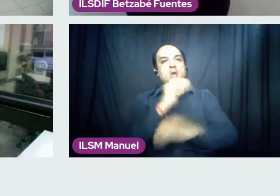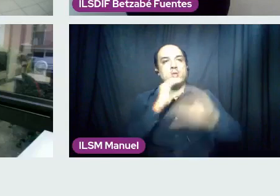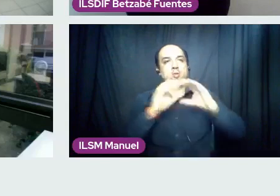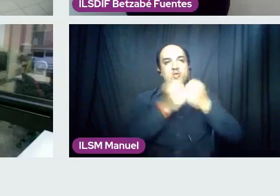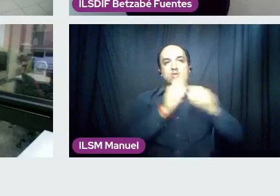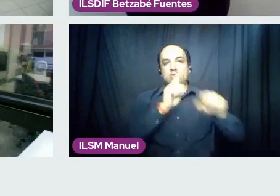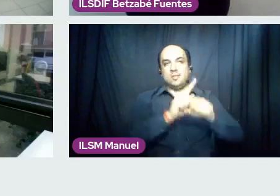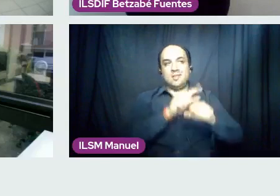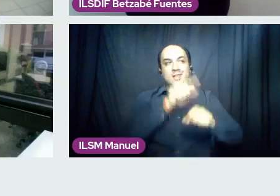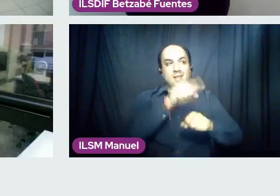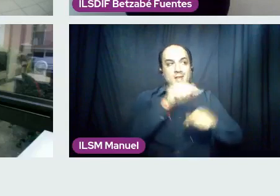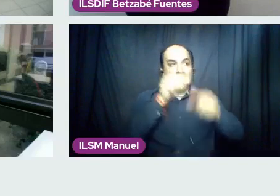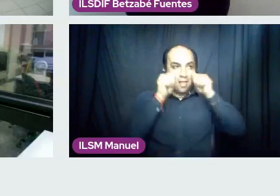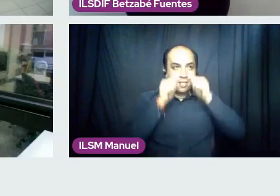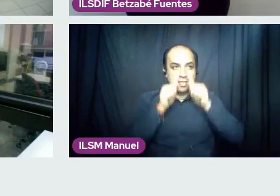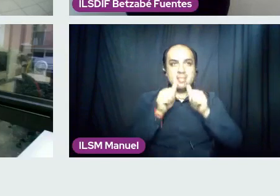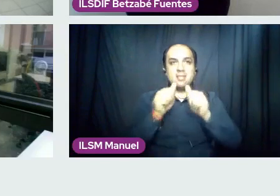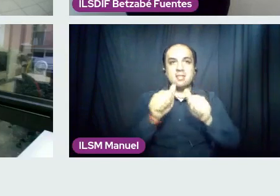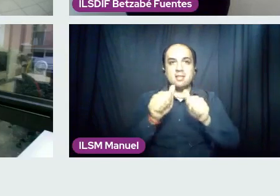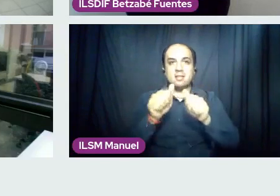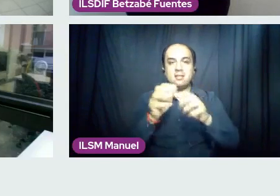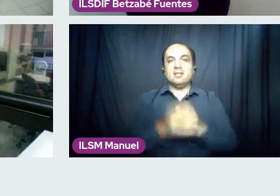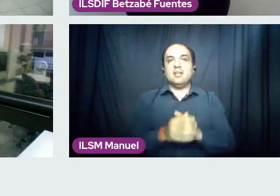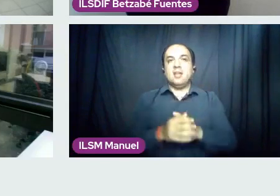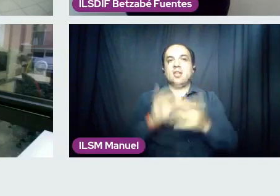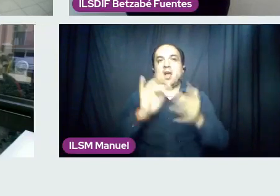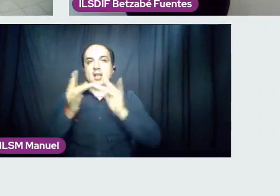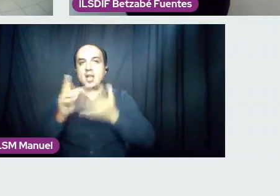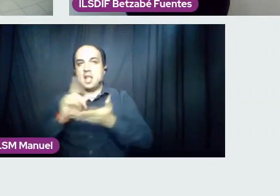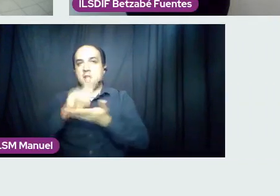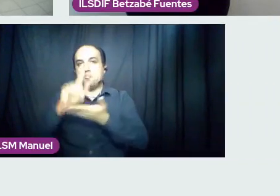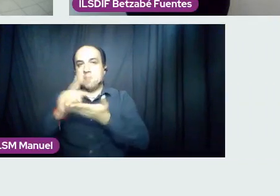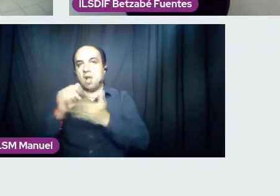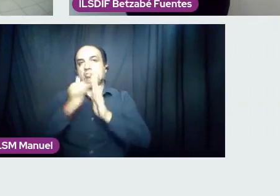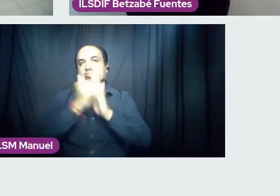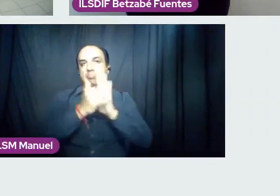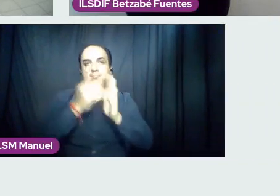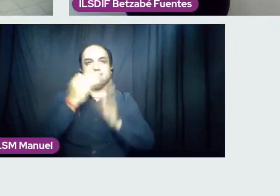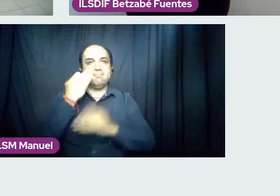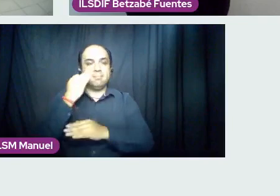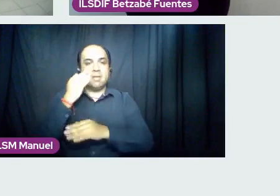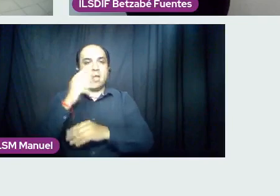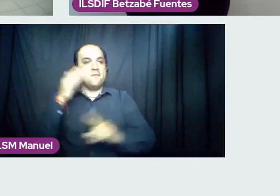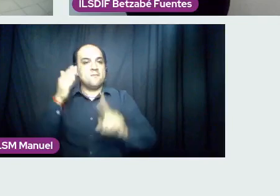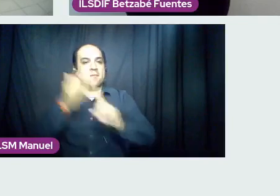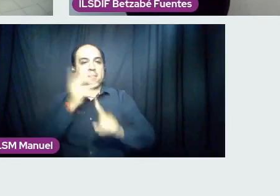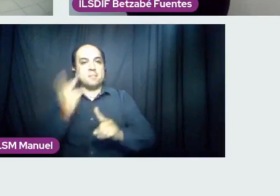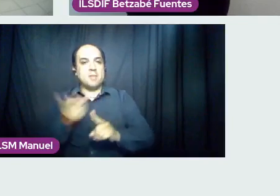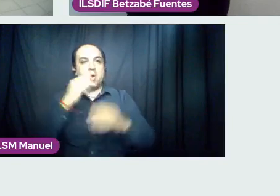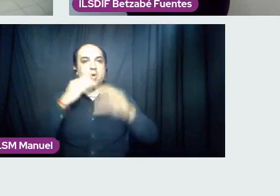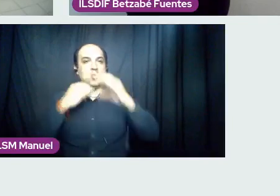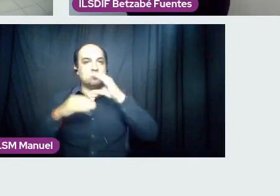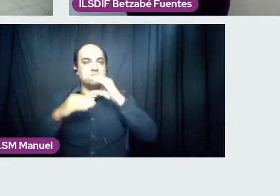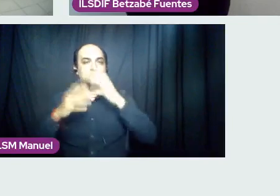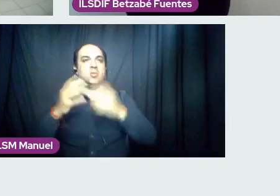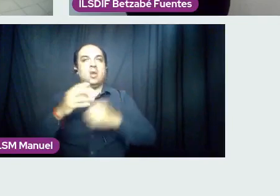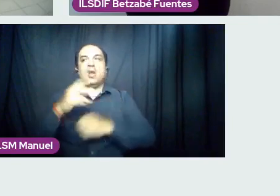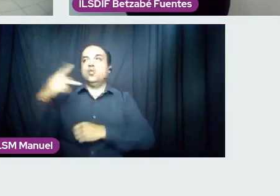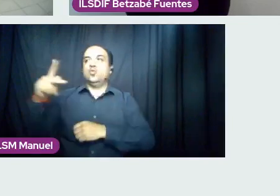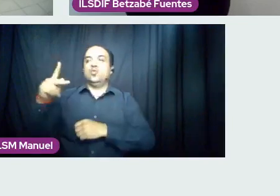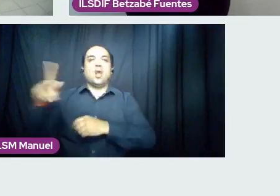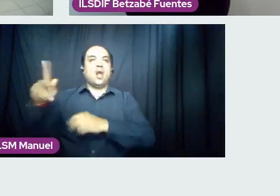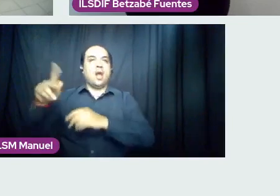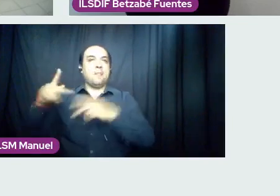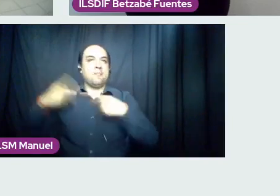estará pendiente y atendiendo las redes sociales para las preguntas y comentarios de la audiencia que nos